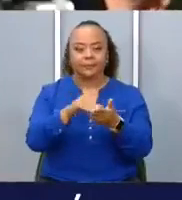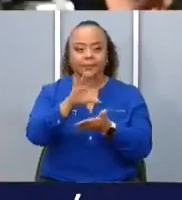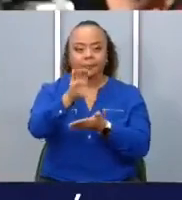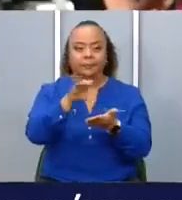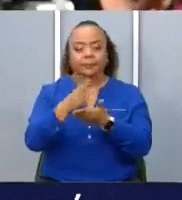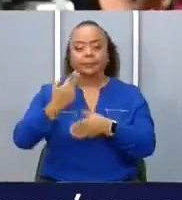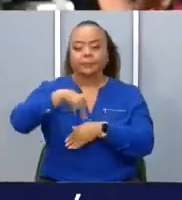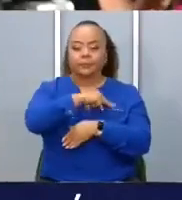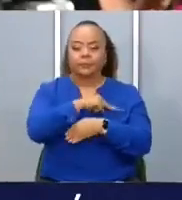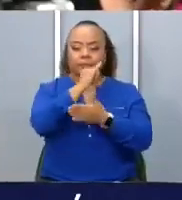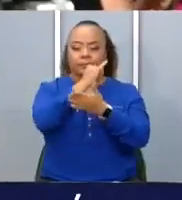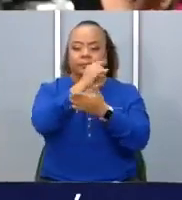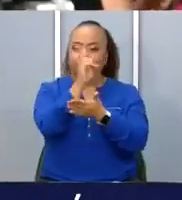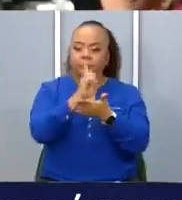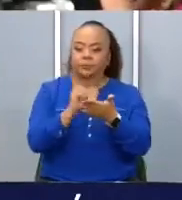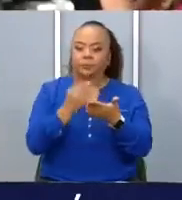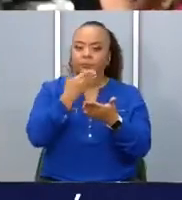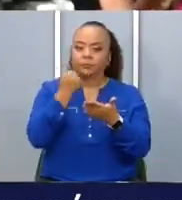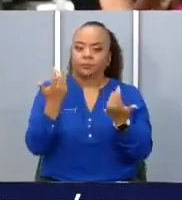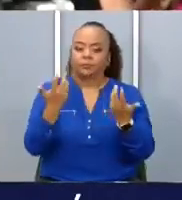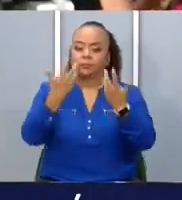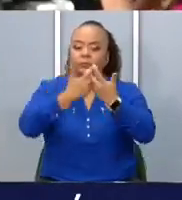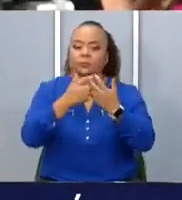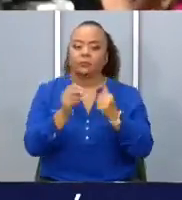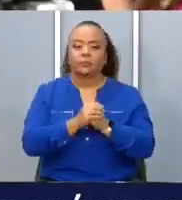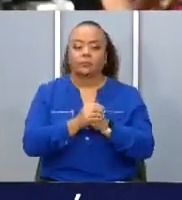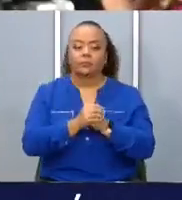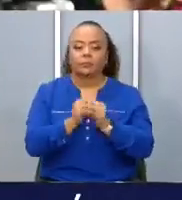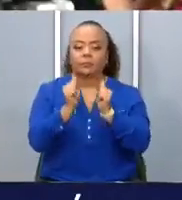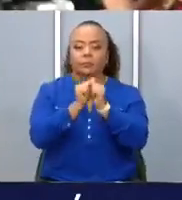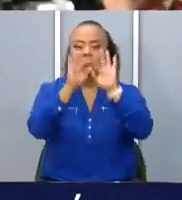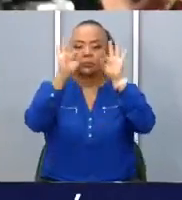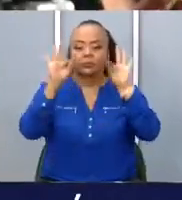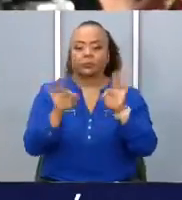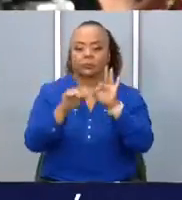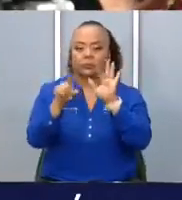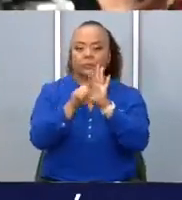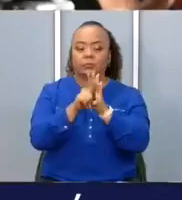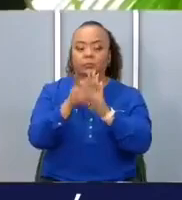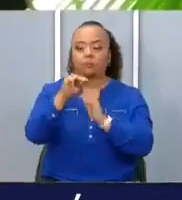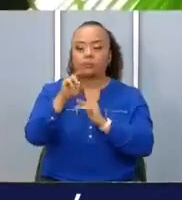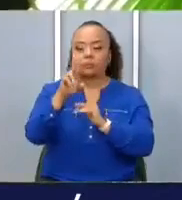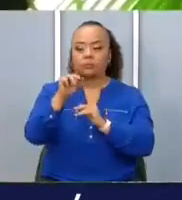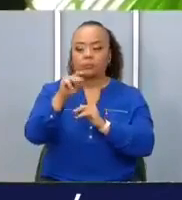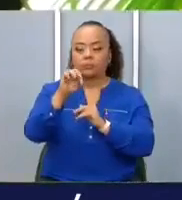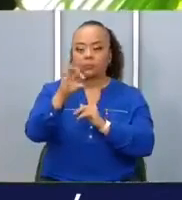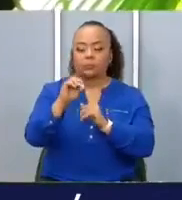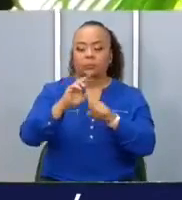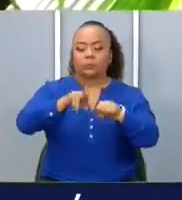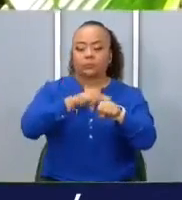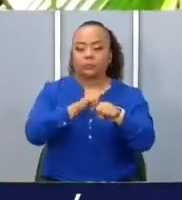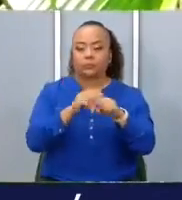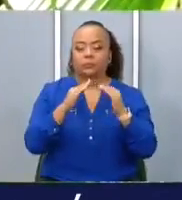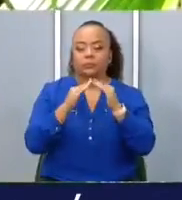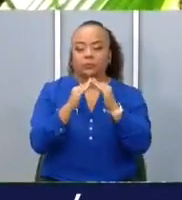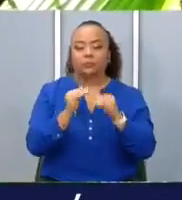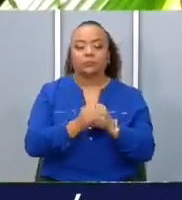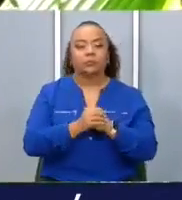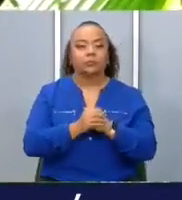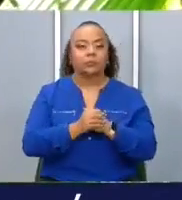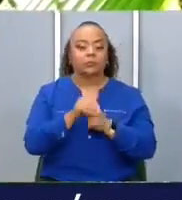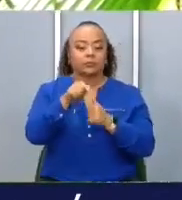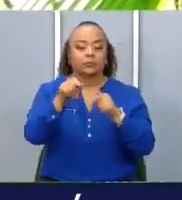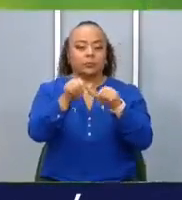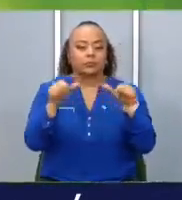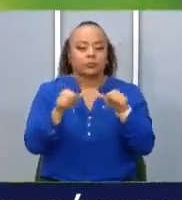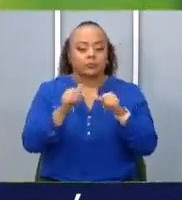diseñar lo que mejor calza en un monumento bajo la figura legal de monumento natural urbano que es un área